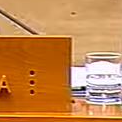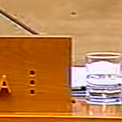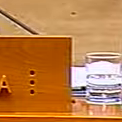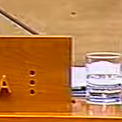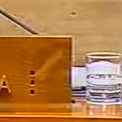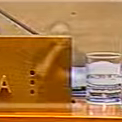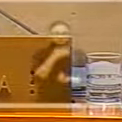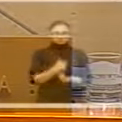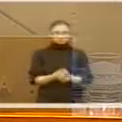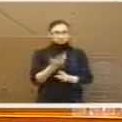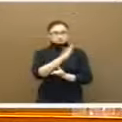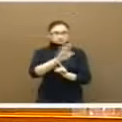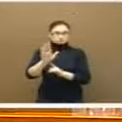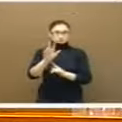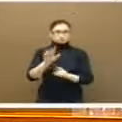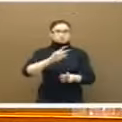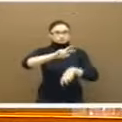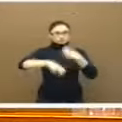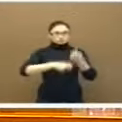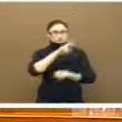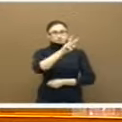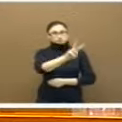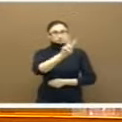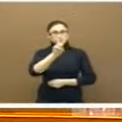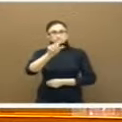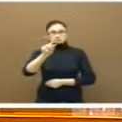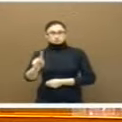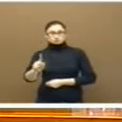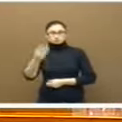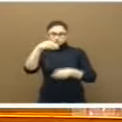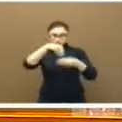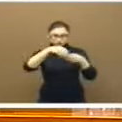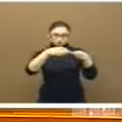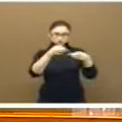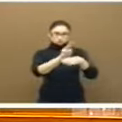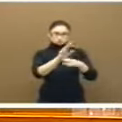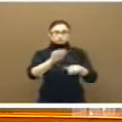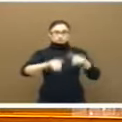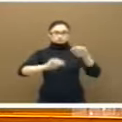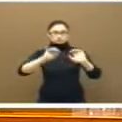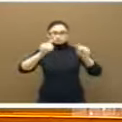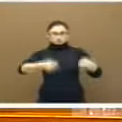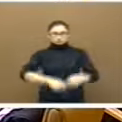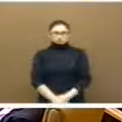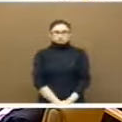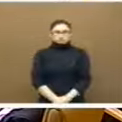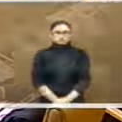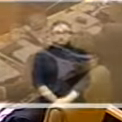la Cámara, señorías, la enmienda 221 del mismo grupo parlamentario. Entramos en votación.